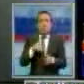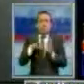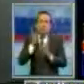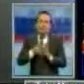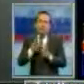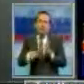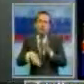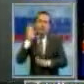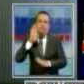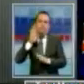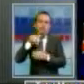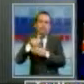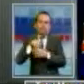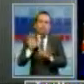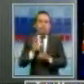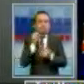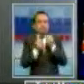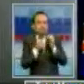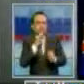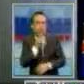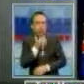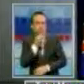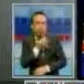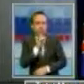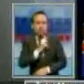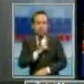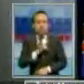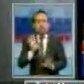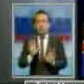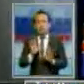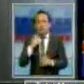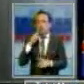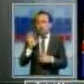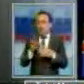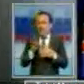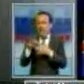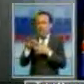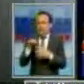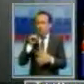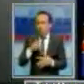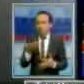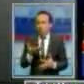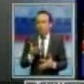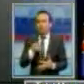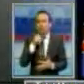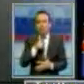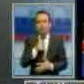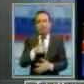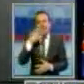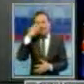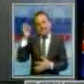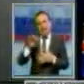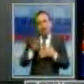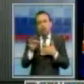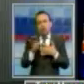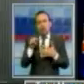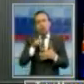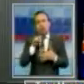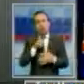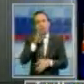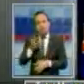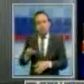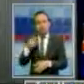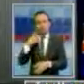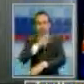Antonio, perdón, y para terminar. Y quizás un elemento relevante es que yo creo que debiera incorporarse el criterio también de personas que